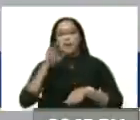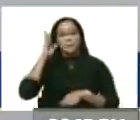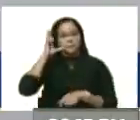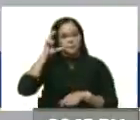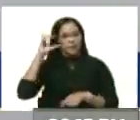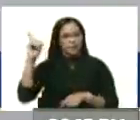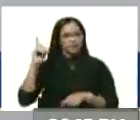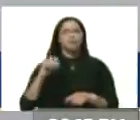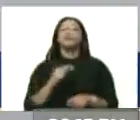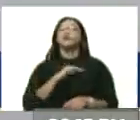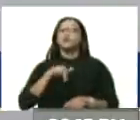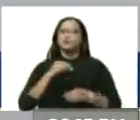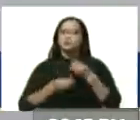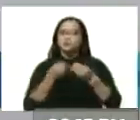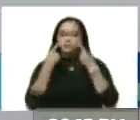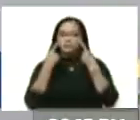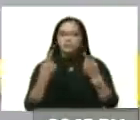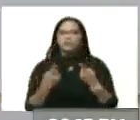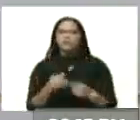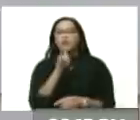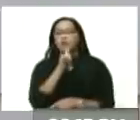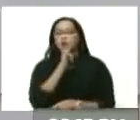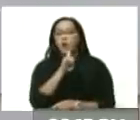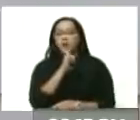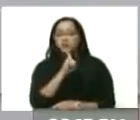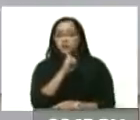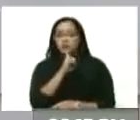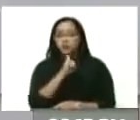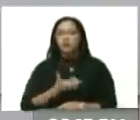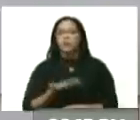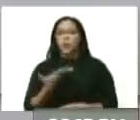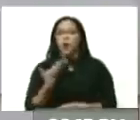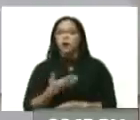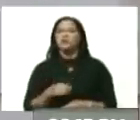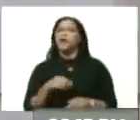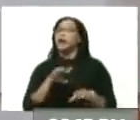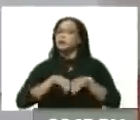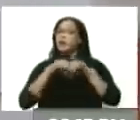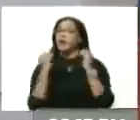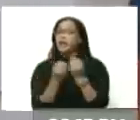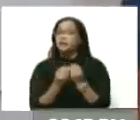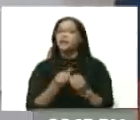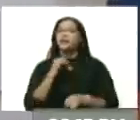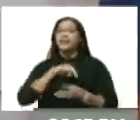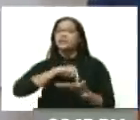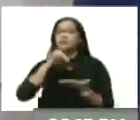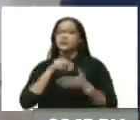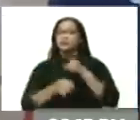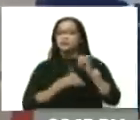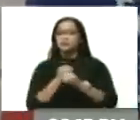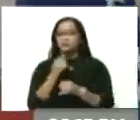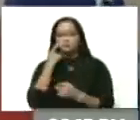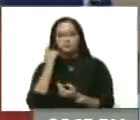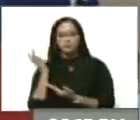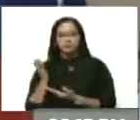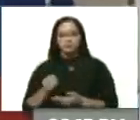Gómez, realiza una importante denuncia ante los organismos nacionales e internacionales. Escuchemos.